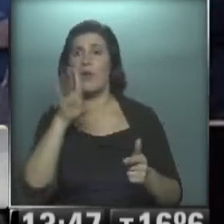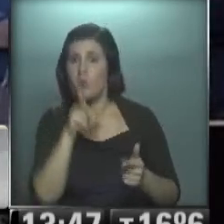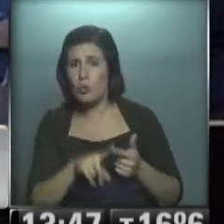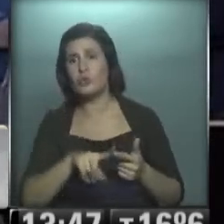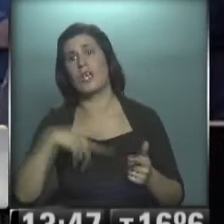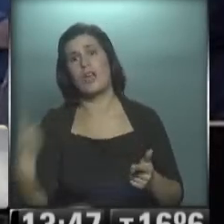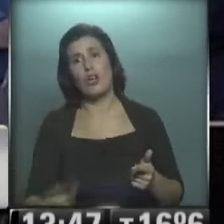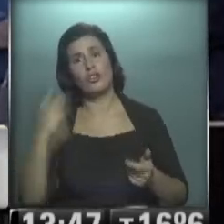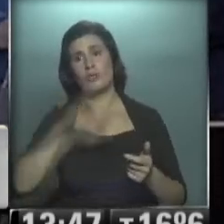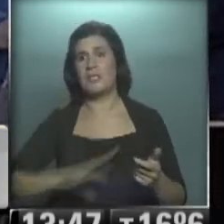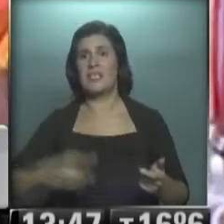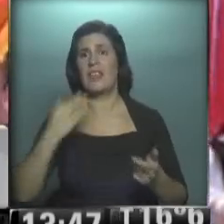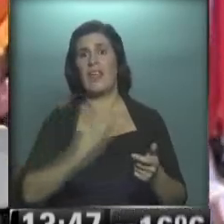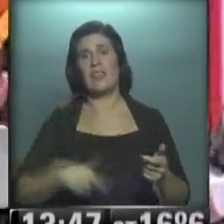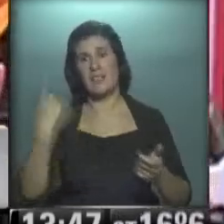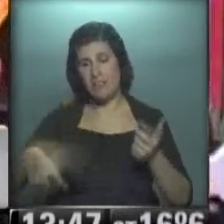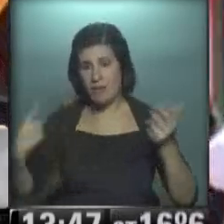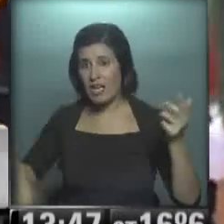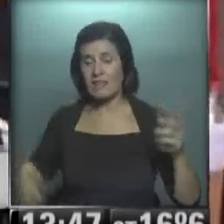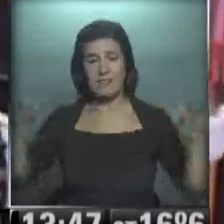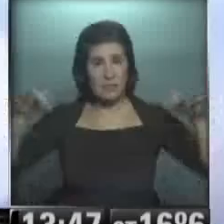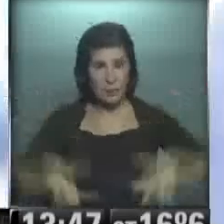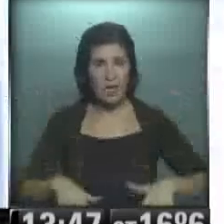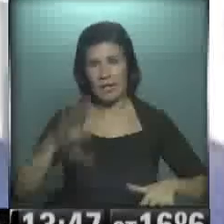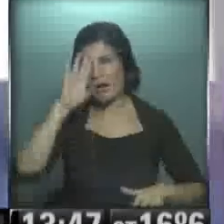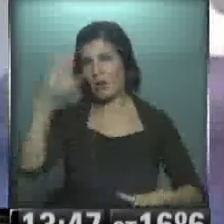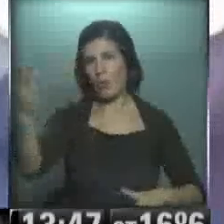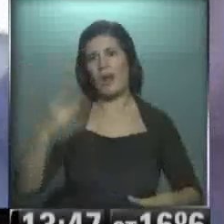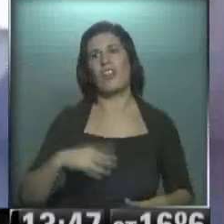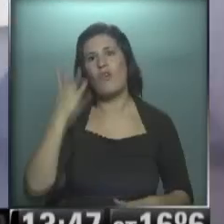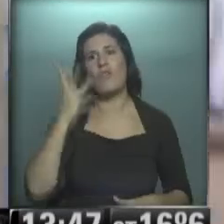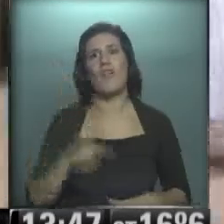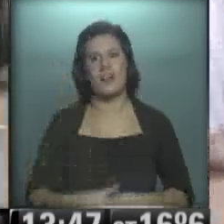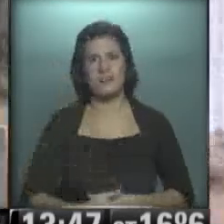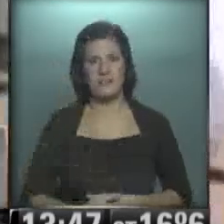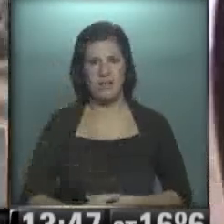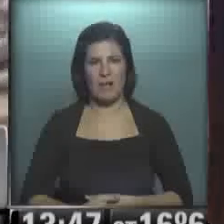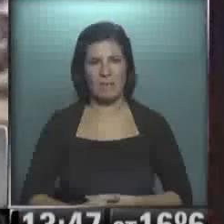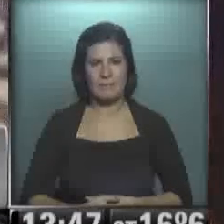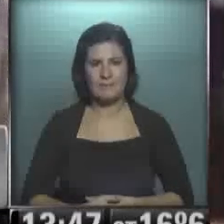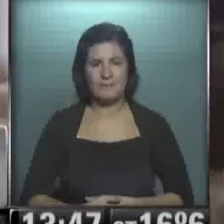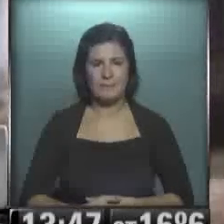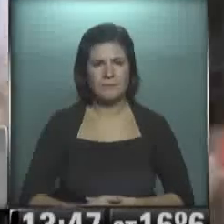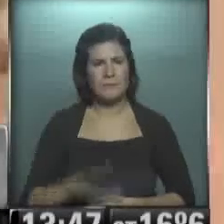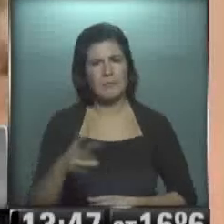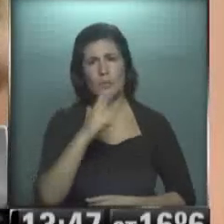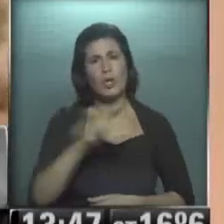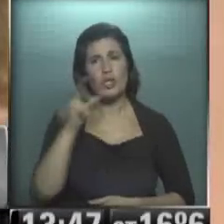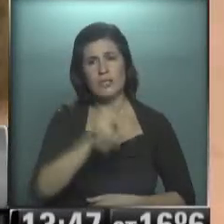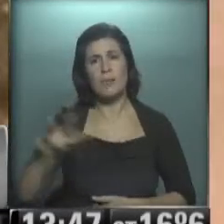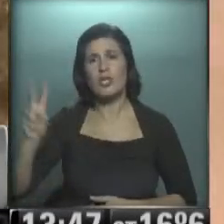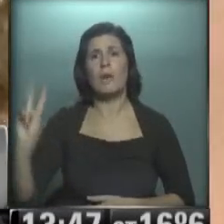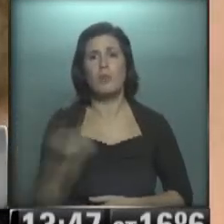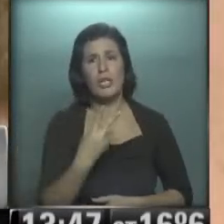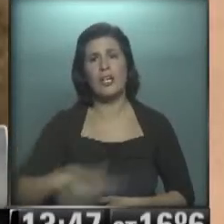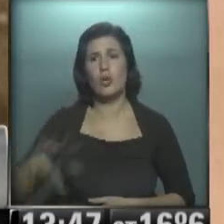homenajes encabezados por el mandatario francés, François Hollande. Al menos 200 personas murieron en el